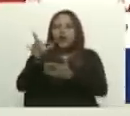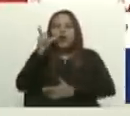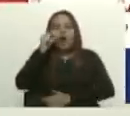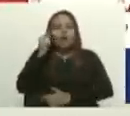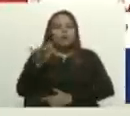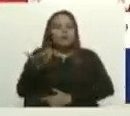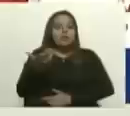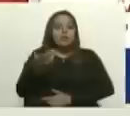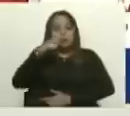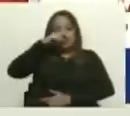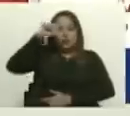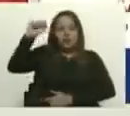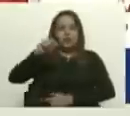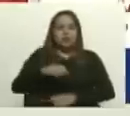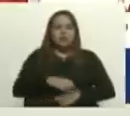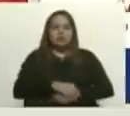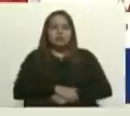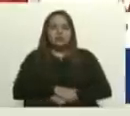Venezuela.